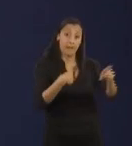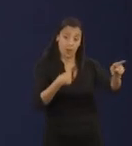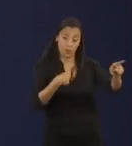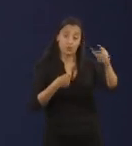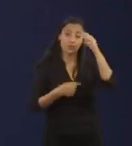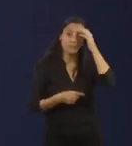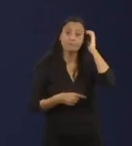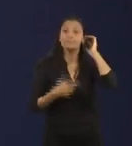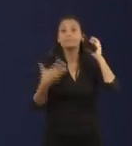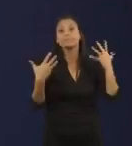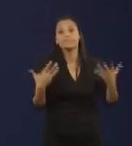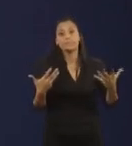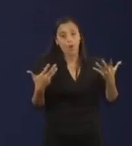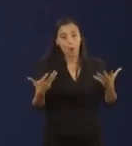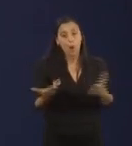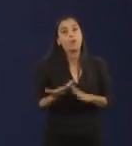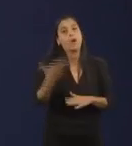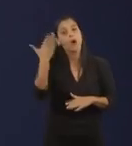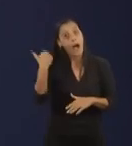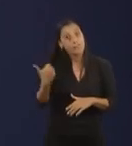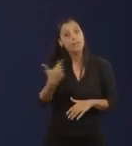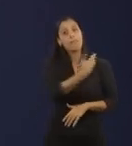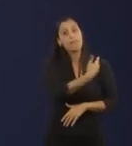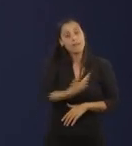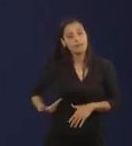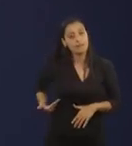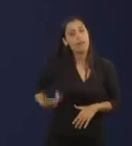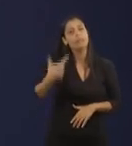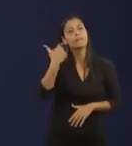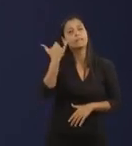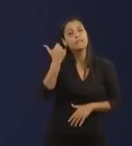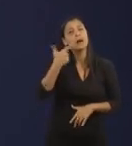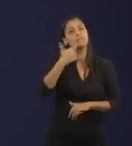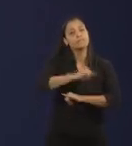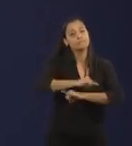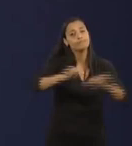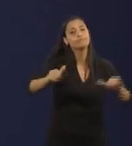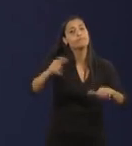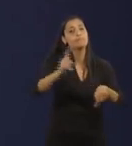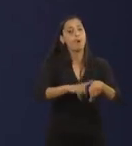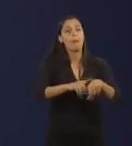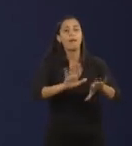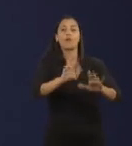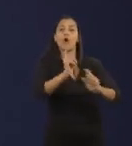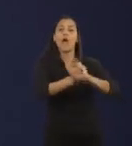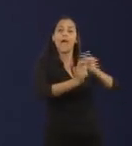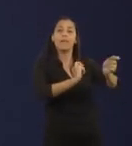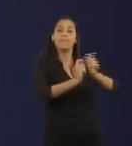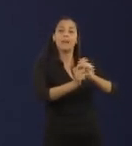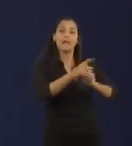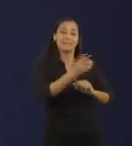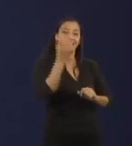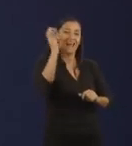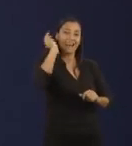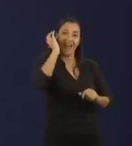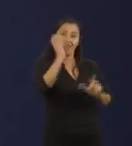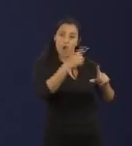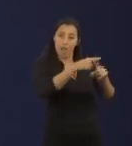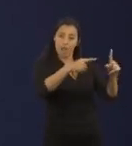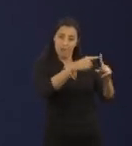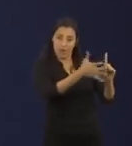eh Obviamente que de hecho ayer el presidente lo comentó en la la entrevista que tuvo en una radio al mediodía o